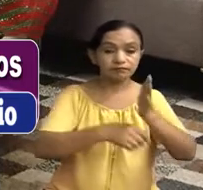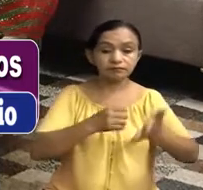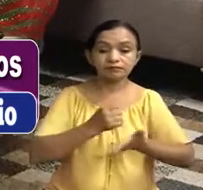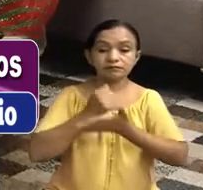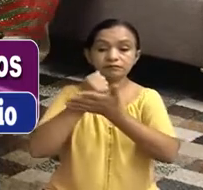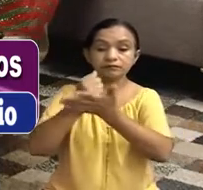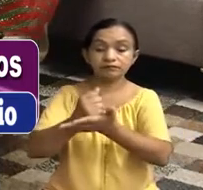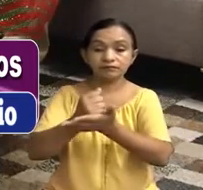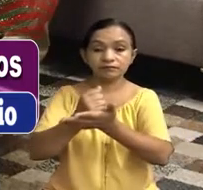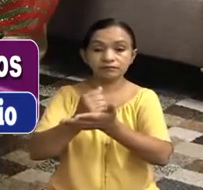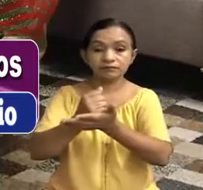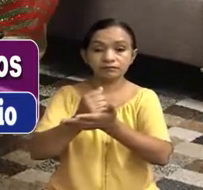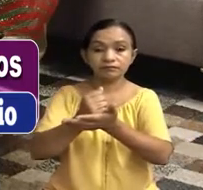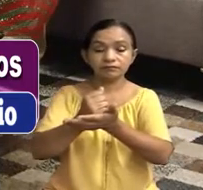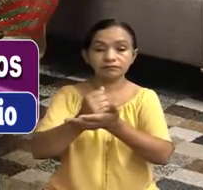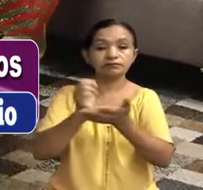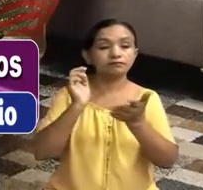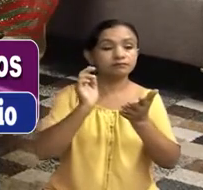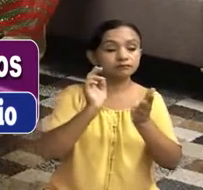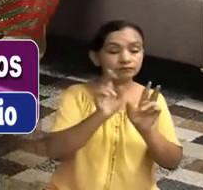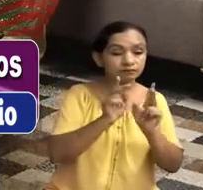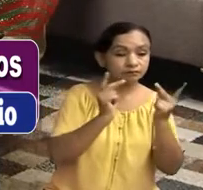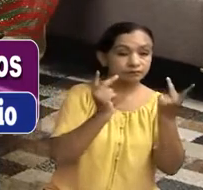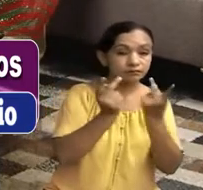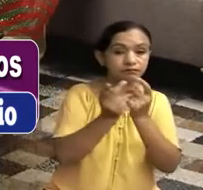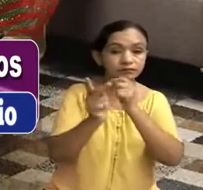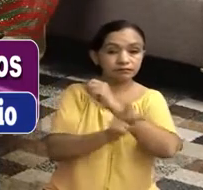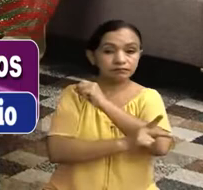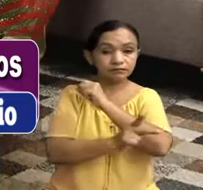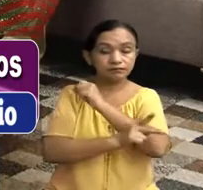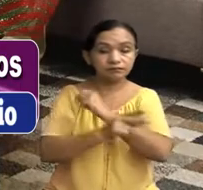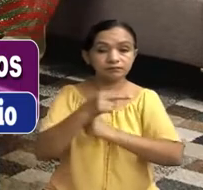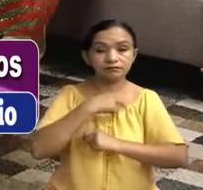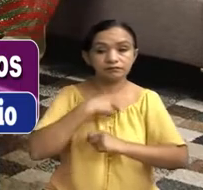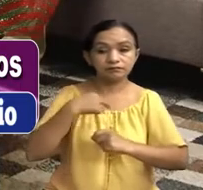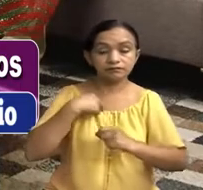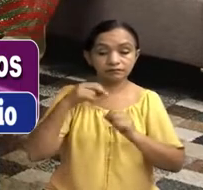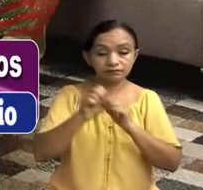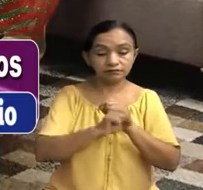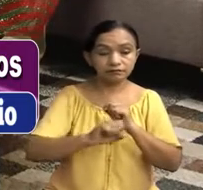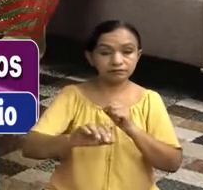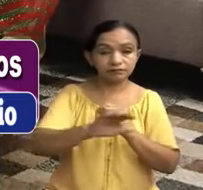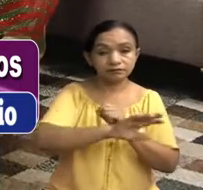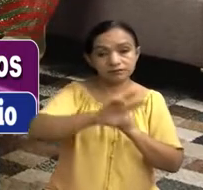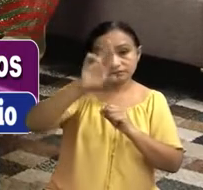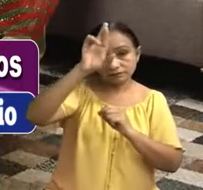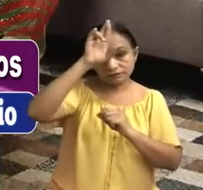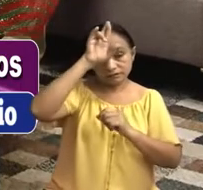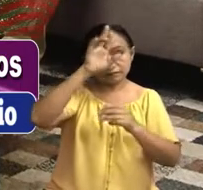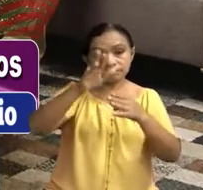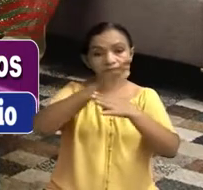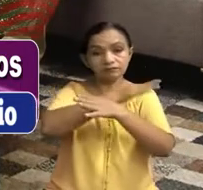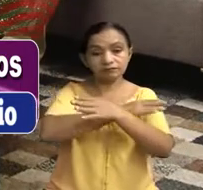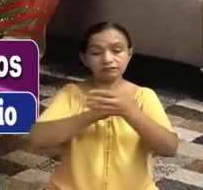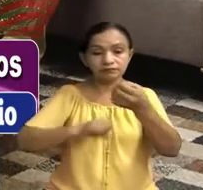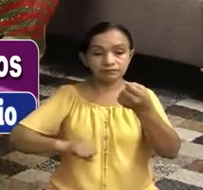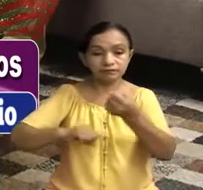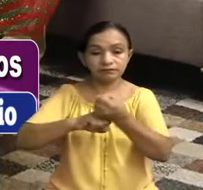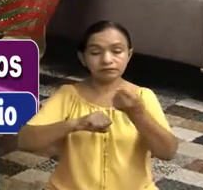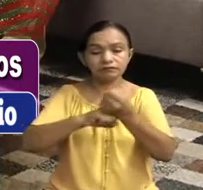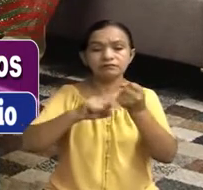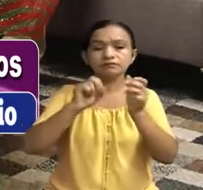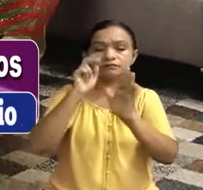de sacar adelante a las naciones y pueblos. Y eso hizo, por ejemplo, el Bloque Socialista y la Unión Soviética. Digamos, cooperaron mucho con el